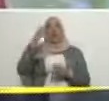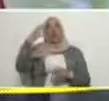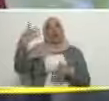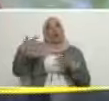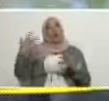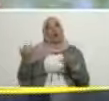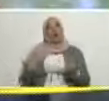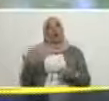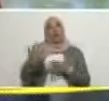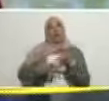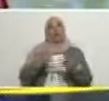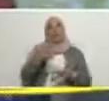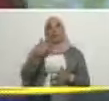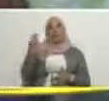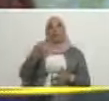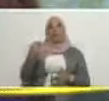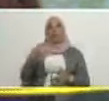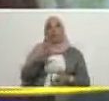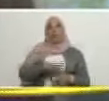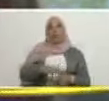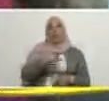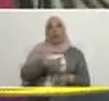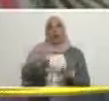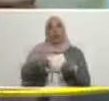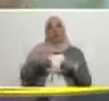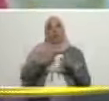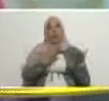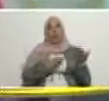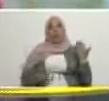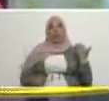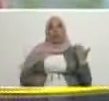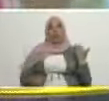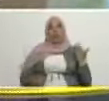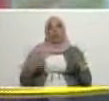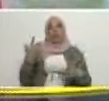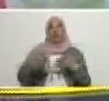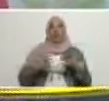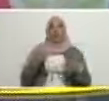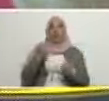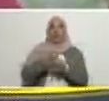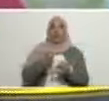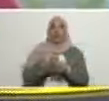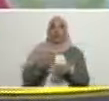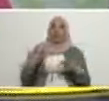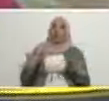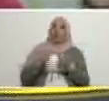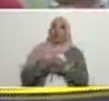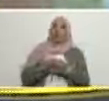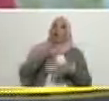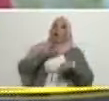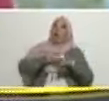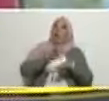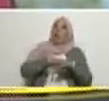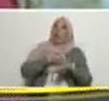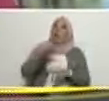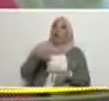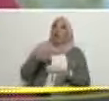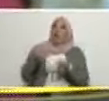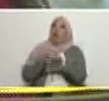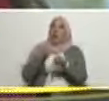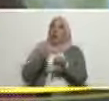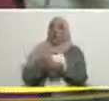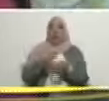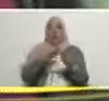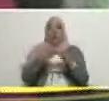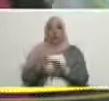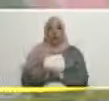hago realidad? Y la zona juventud está allí para construírselo y para darle herramientas juntos, porque es una convocatoria del trabajo